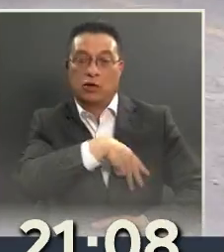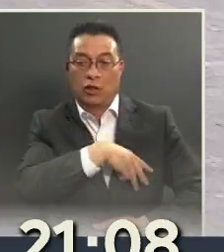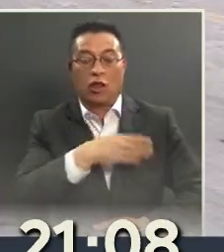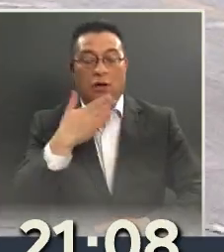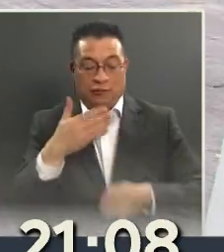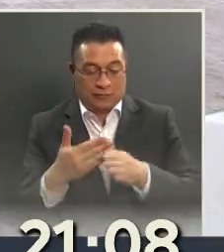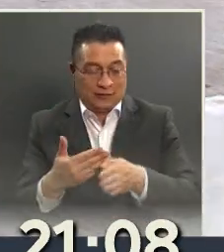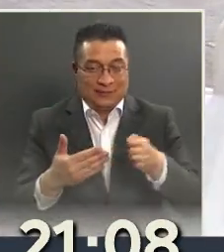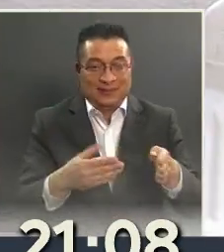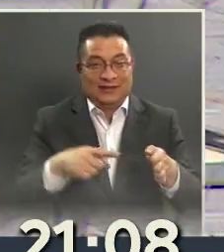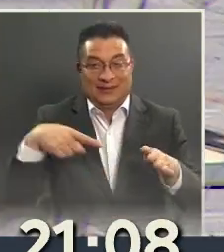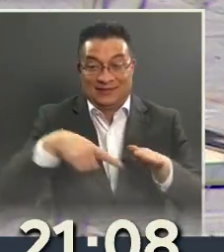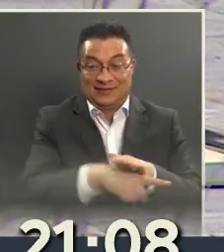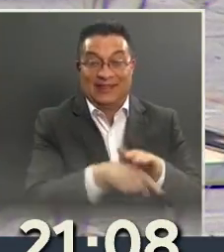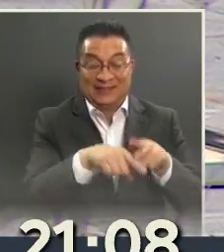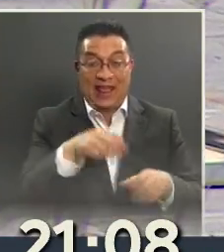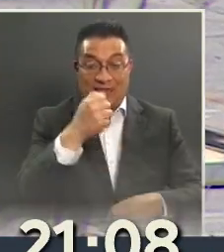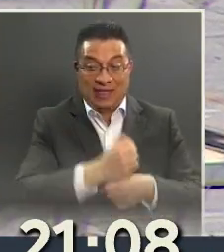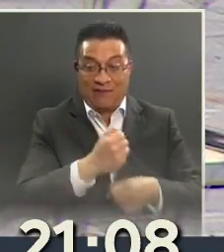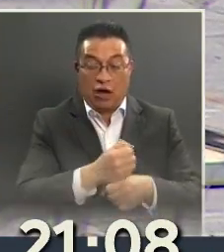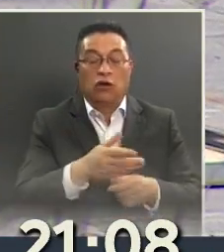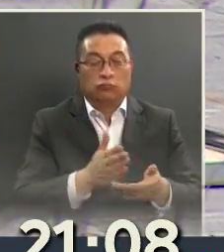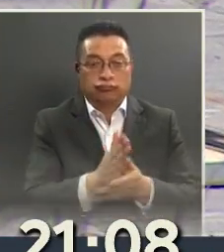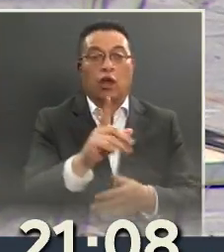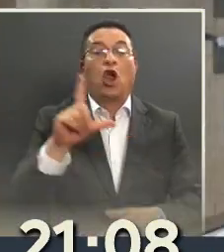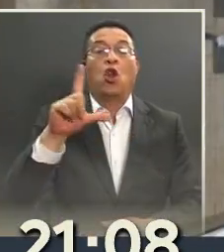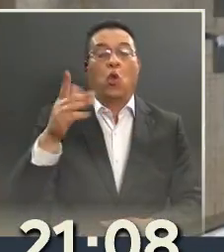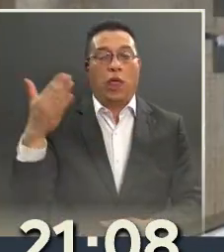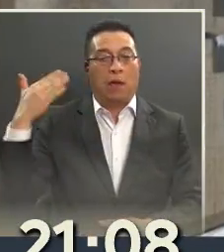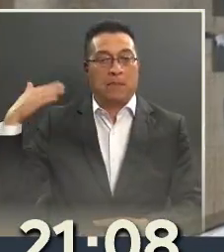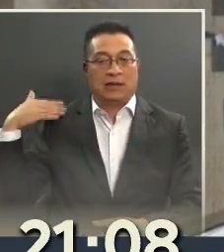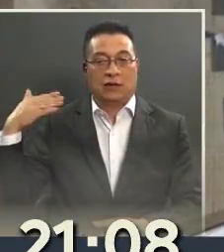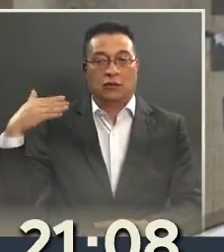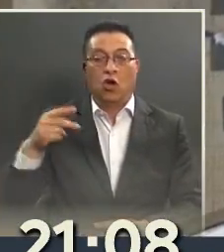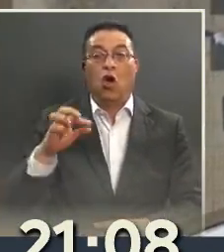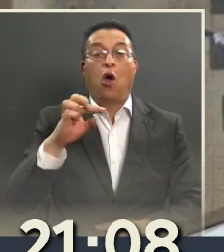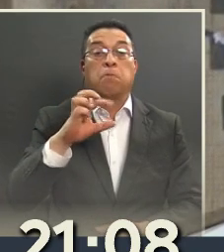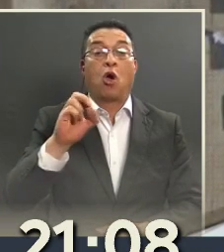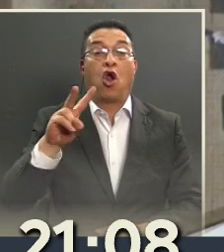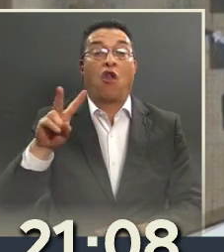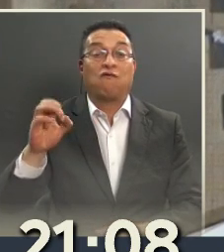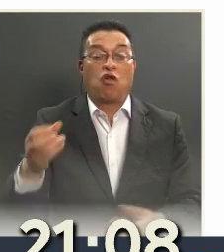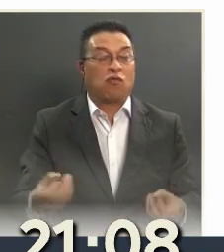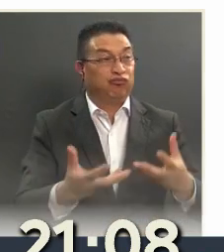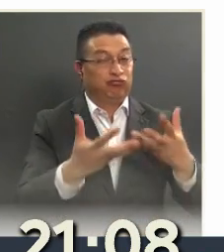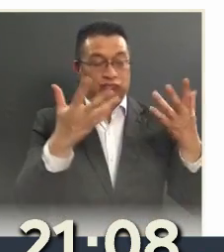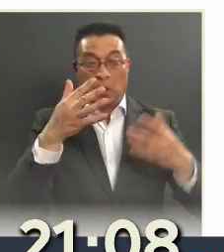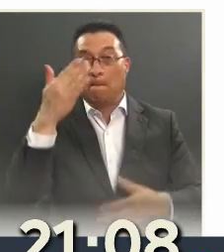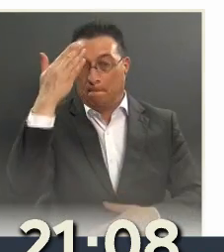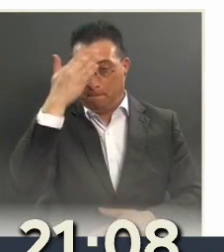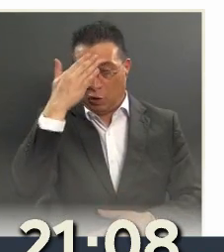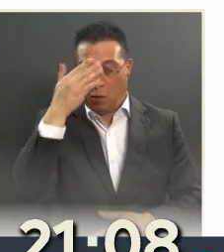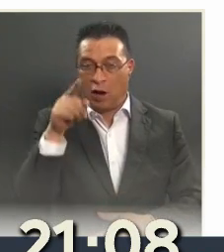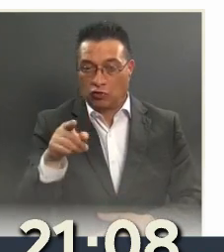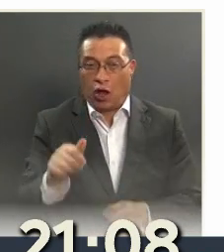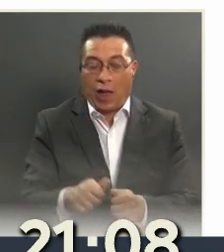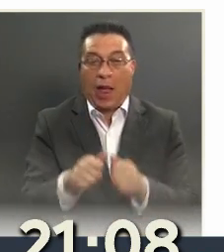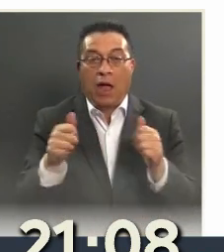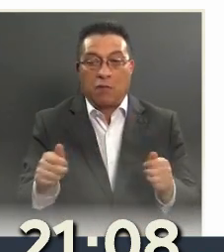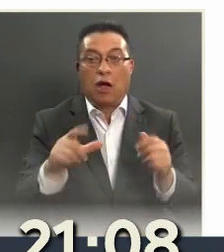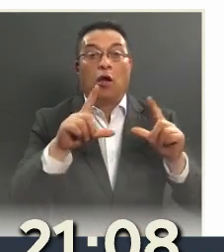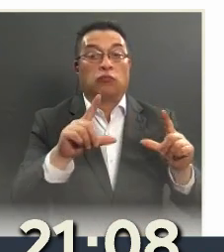entrada principal, los trabajos comenzaron el pasado lunes. La polución es una de las preocupaciones del Colmet, pero también la disminución de su